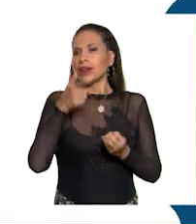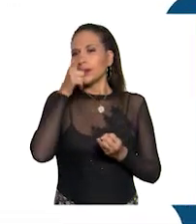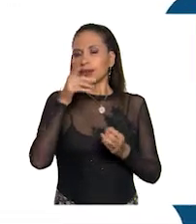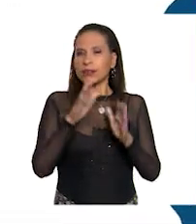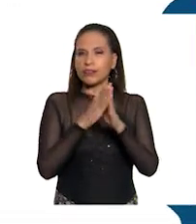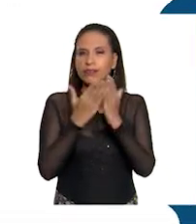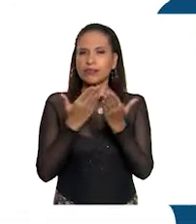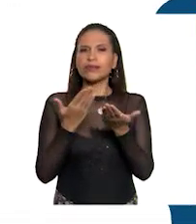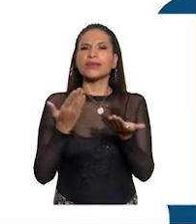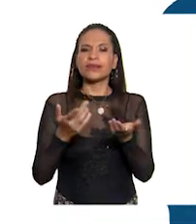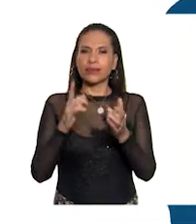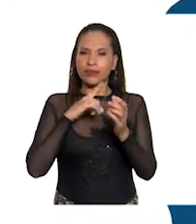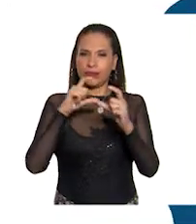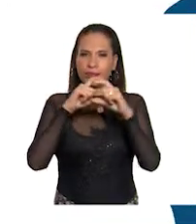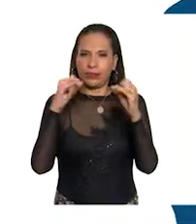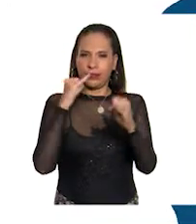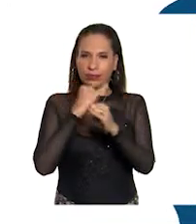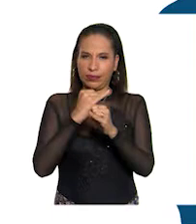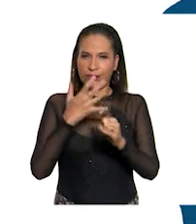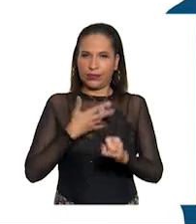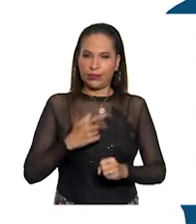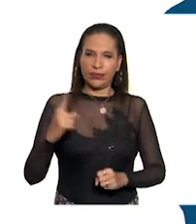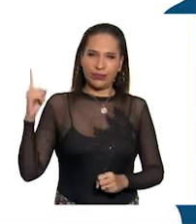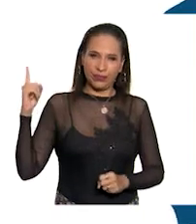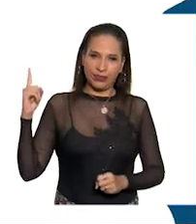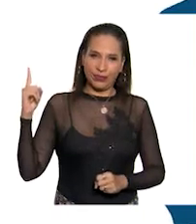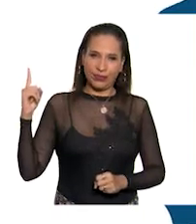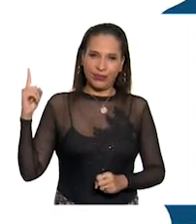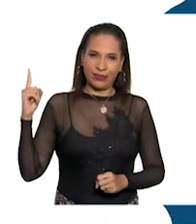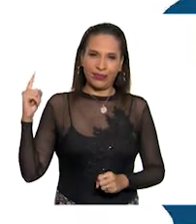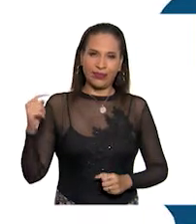los libros de texto en la página